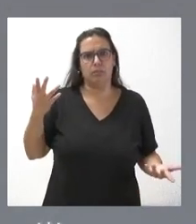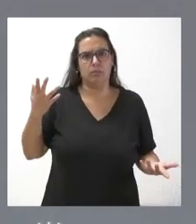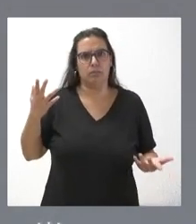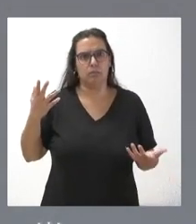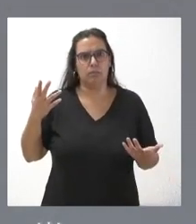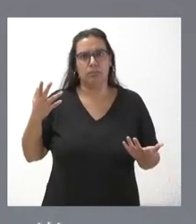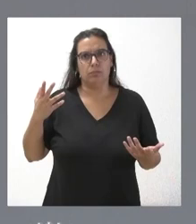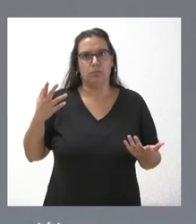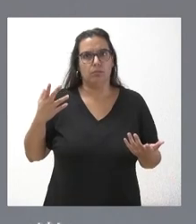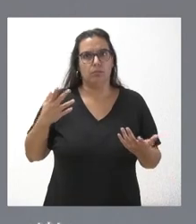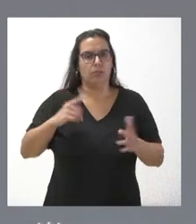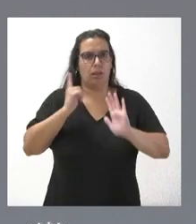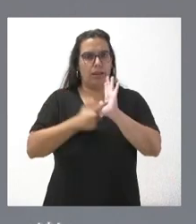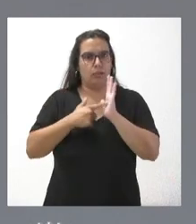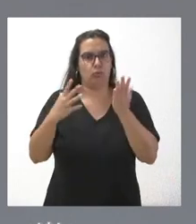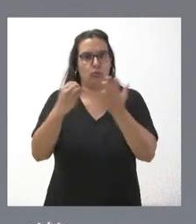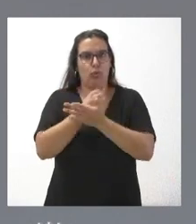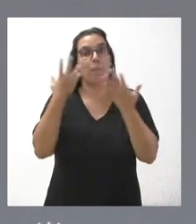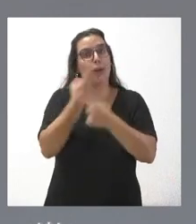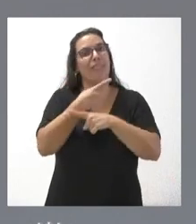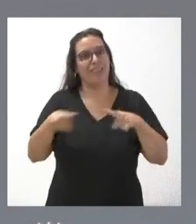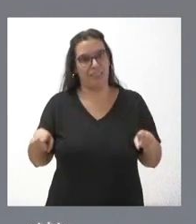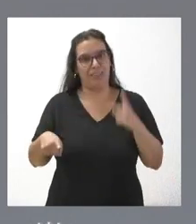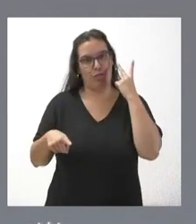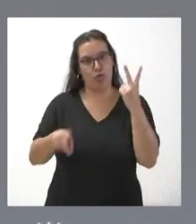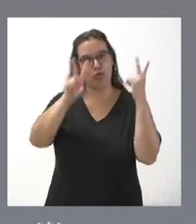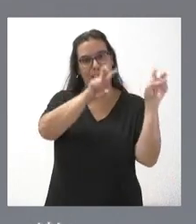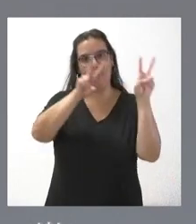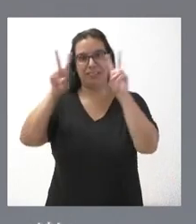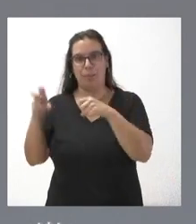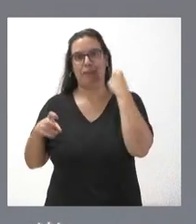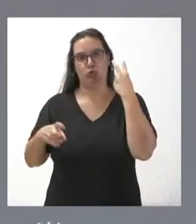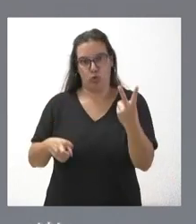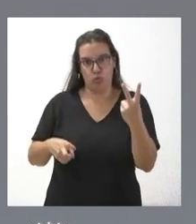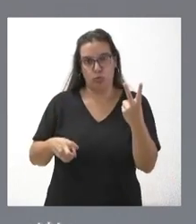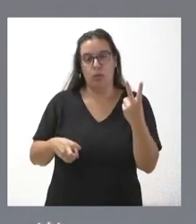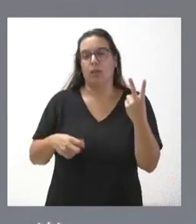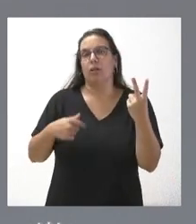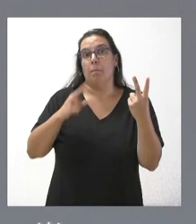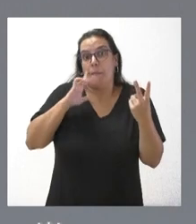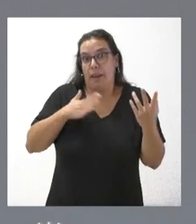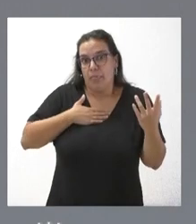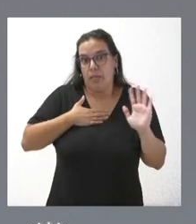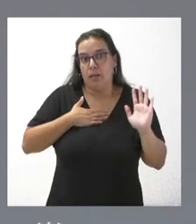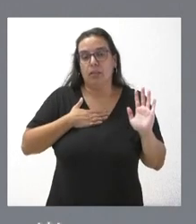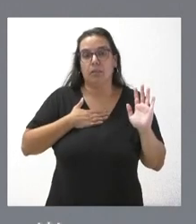vamos a respetar todas las leyes, pero son cosas distintas. Aquí no hay, me parece a mí, en fin,